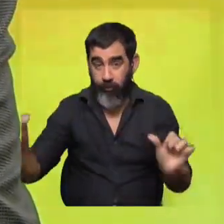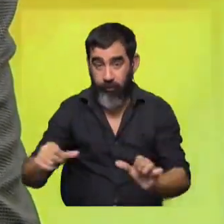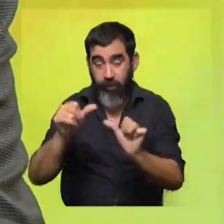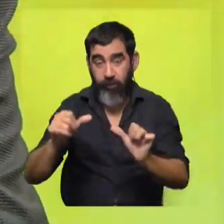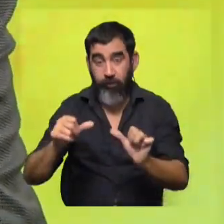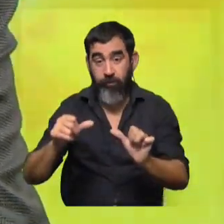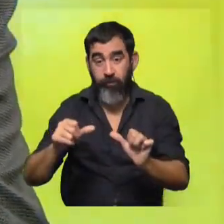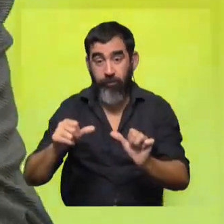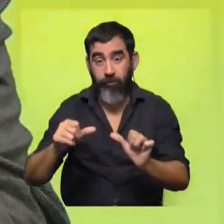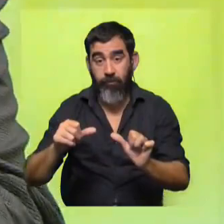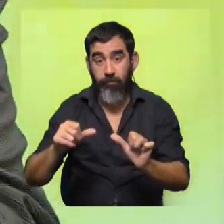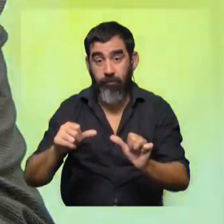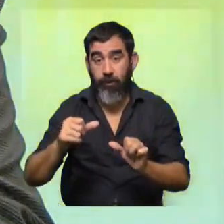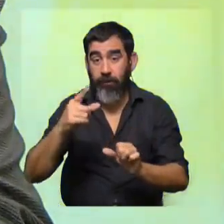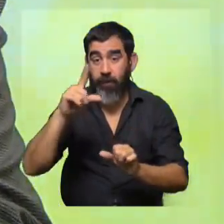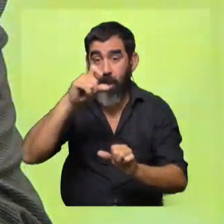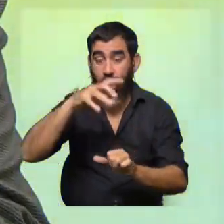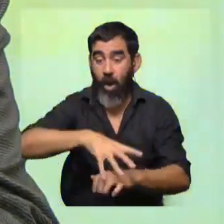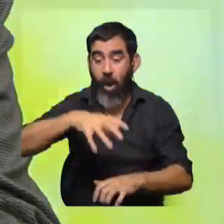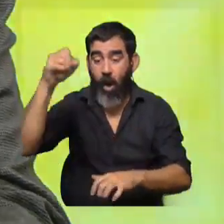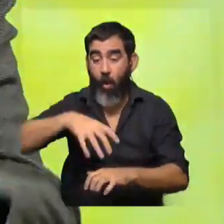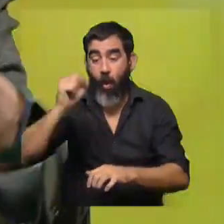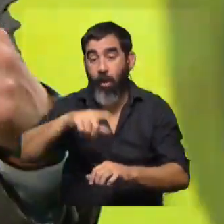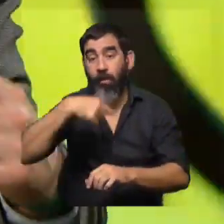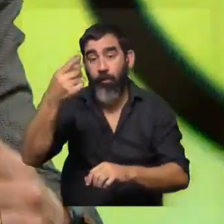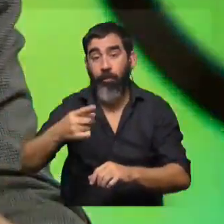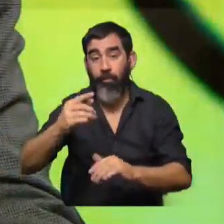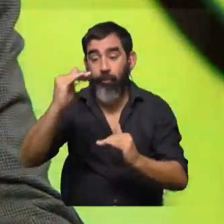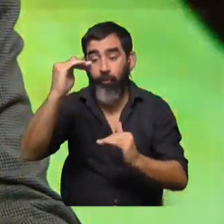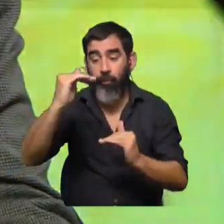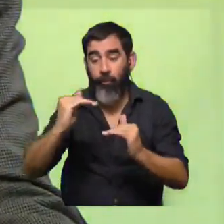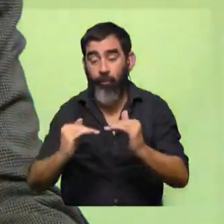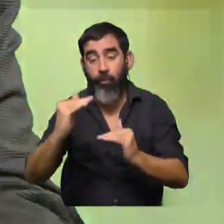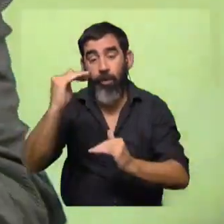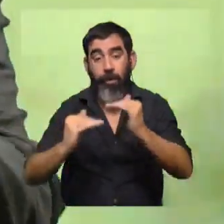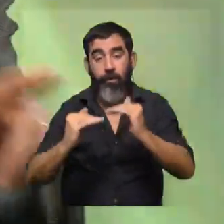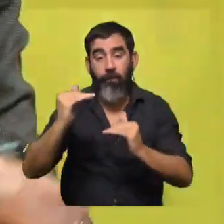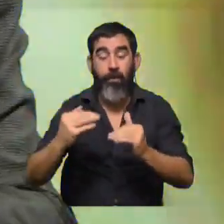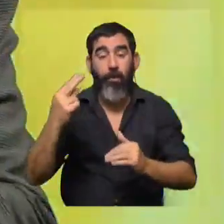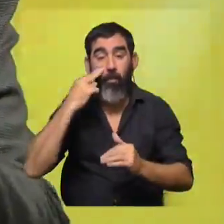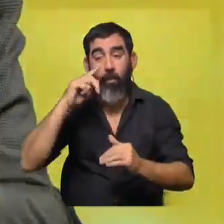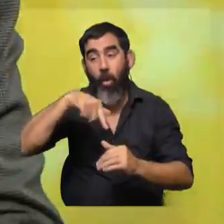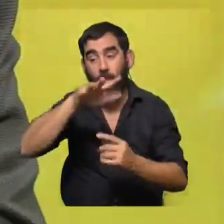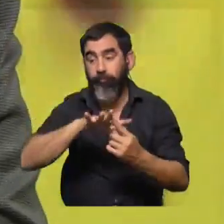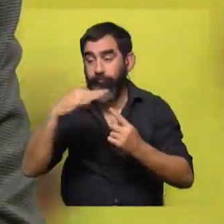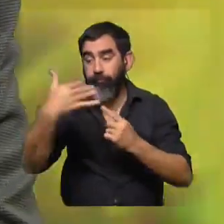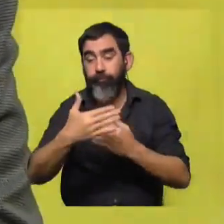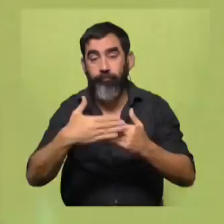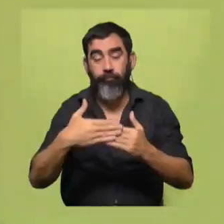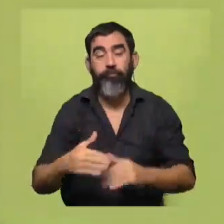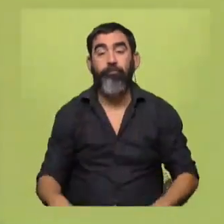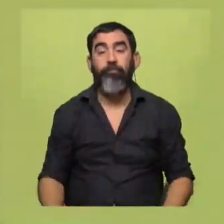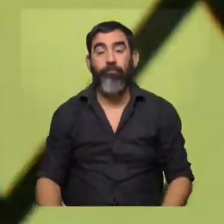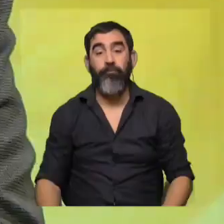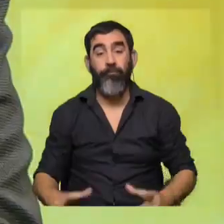la excesiva extracción de este recurso termina bajando los niveles y afectando a todos los usuarios, ¿no? Nos